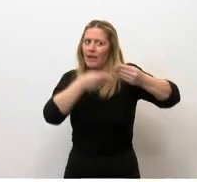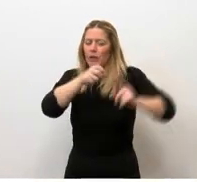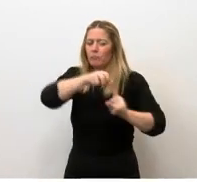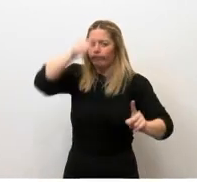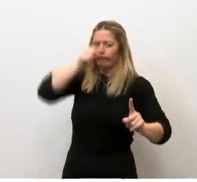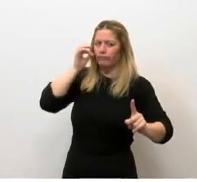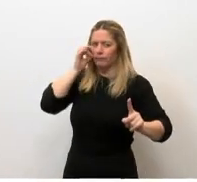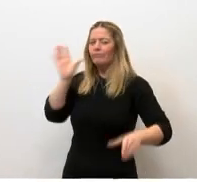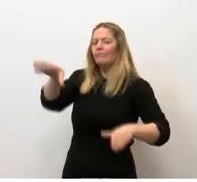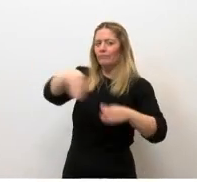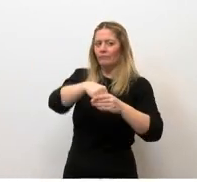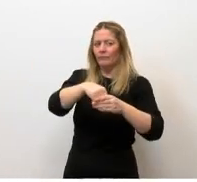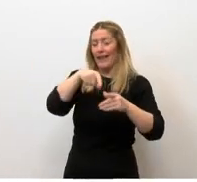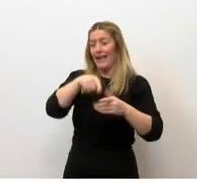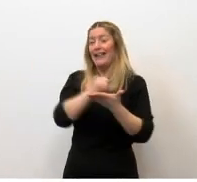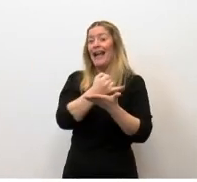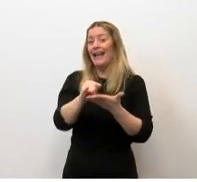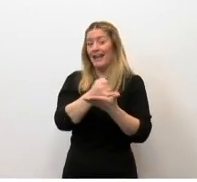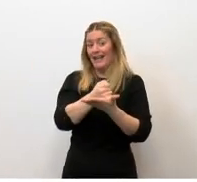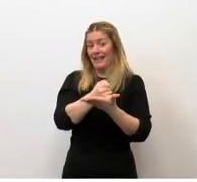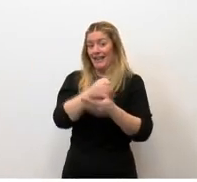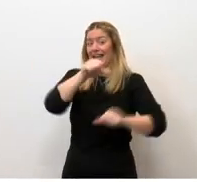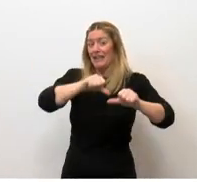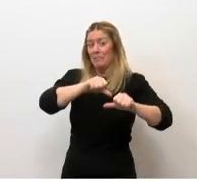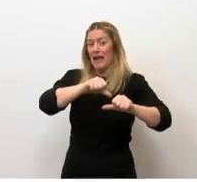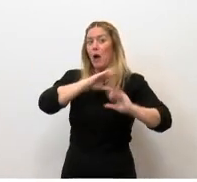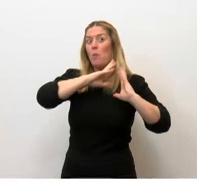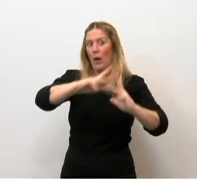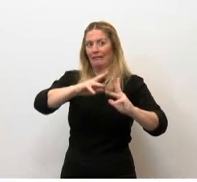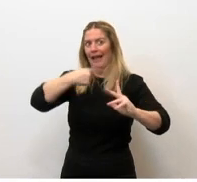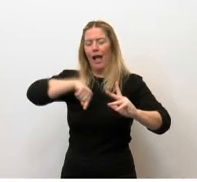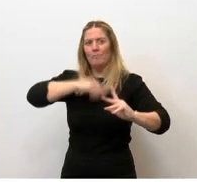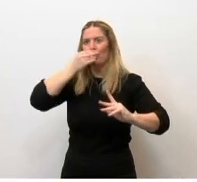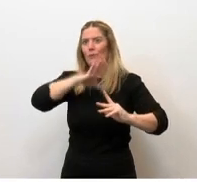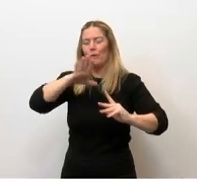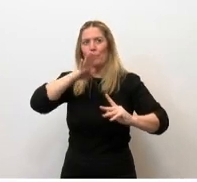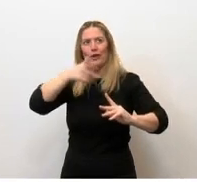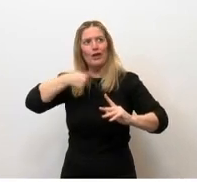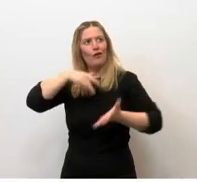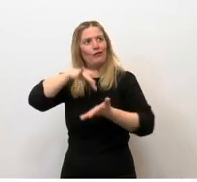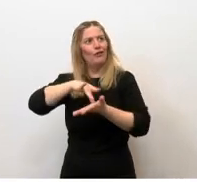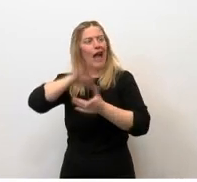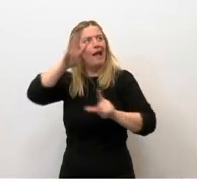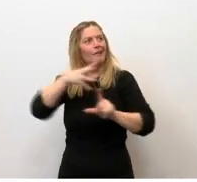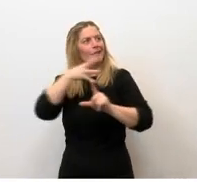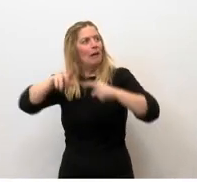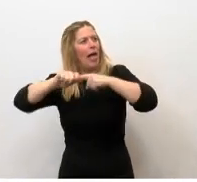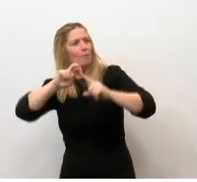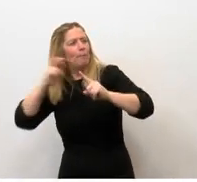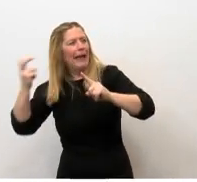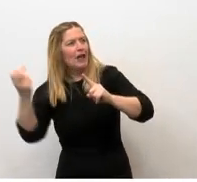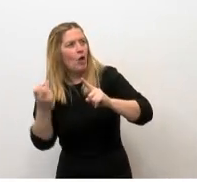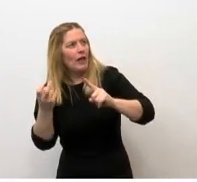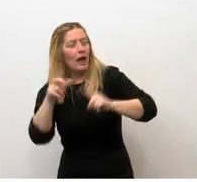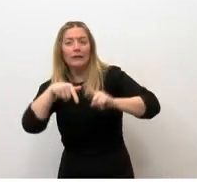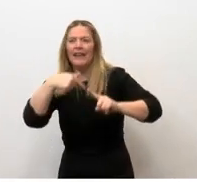Así que en cuántica me iba muy bien, porque cuando yo llego a la tabla periódica, después de haberles enseñado